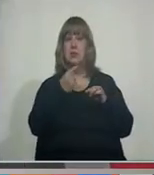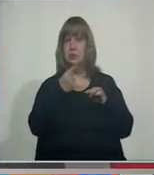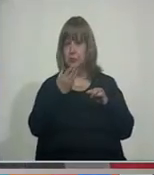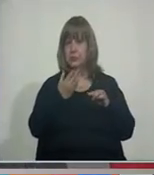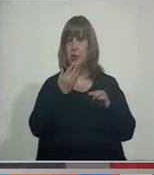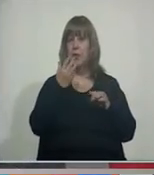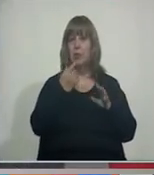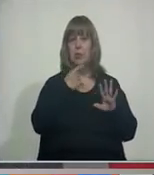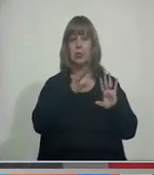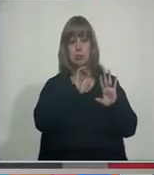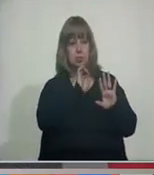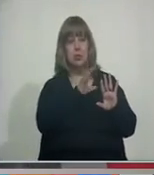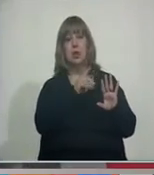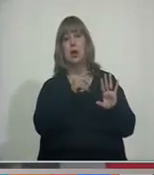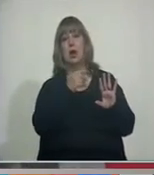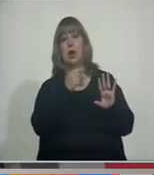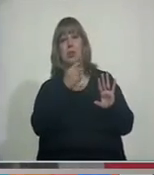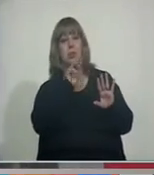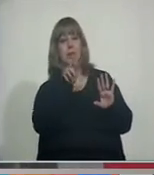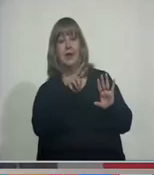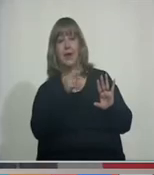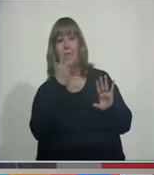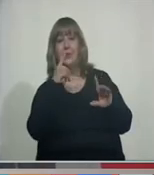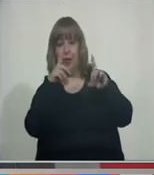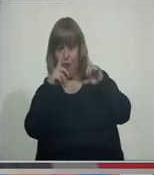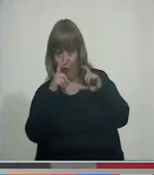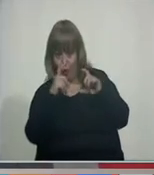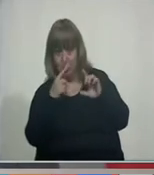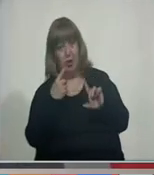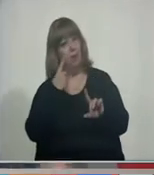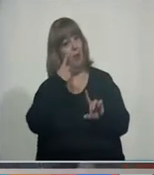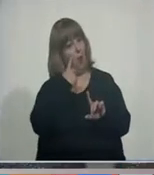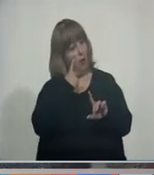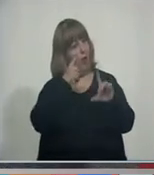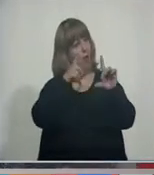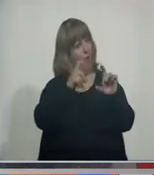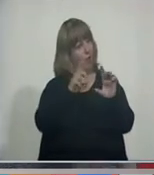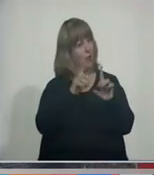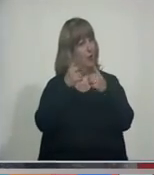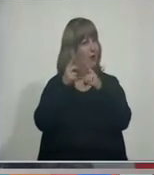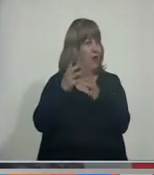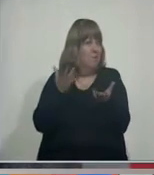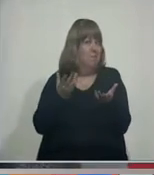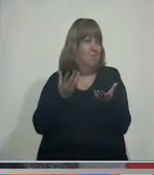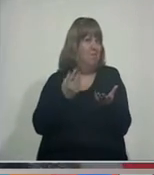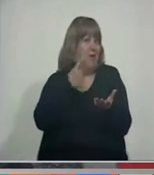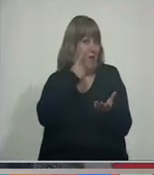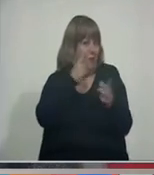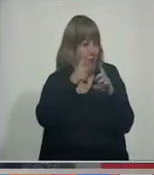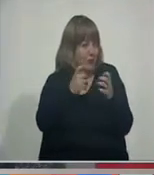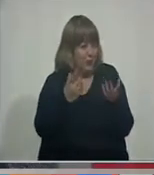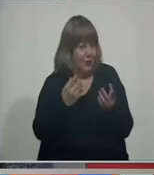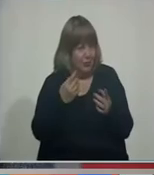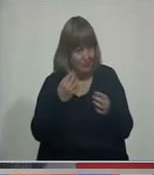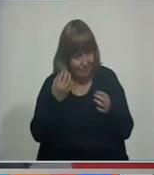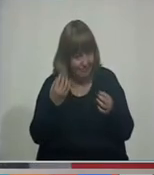perfil, entonces le puedes mandar un corazón a esa persona. Si te gusta la foto. Ojo que las fotos engañan, chicos, no nos dejemos engañar. Sí, las fotos engañan. Y no va a estar, o sea, va a